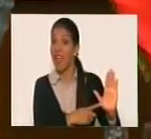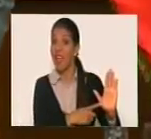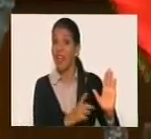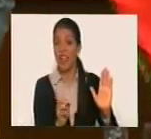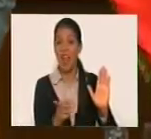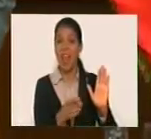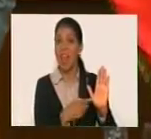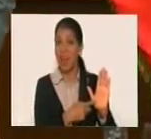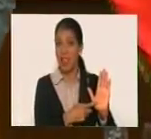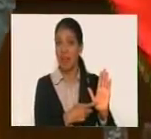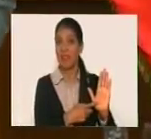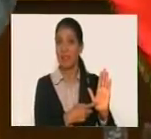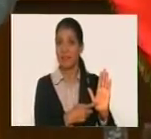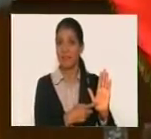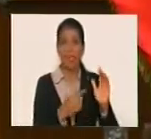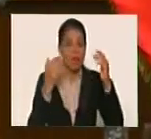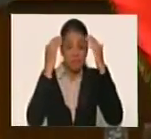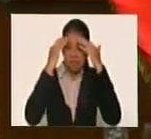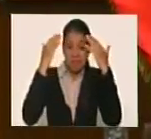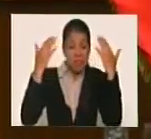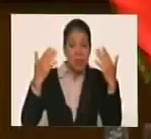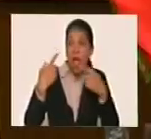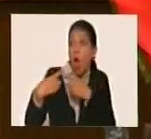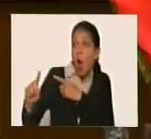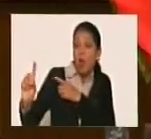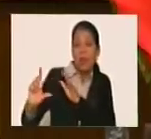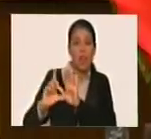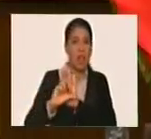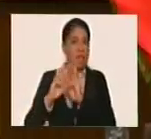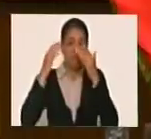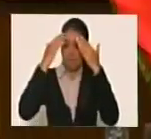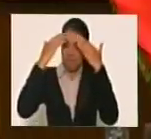esta ley, yo no sé si habrá otra ley.